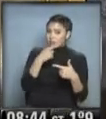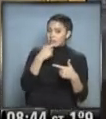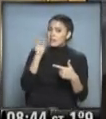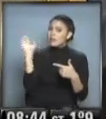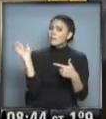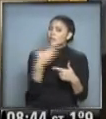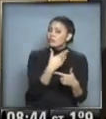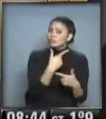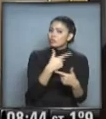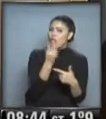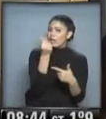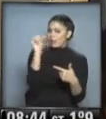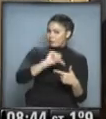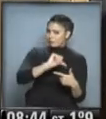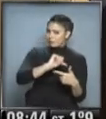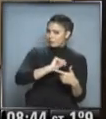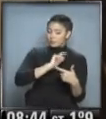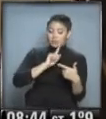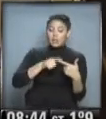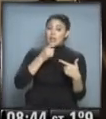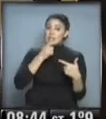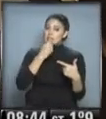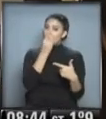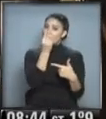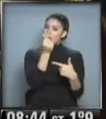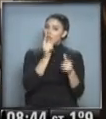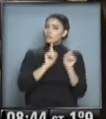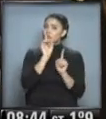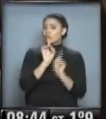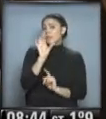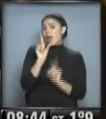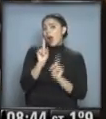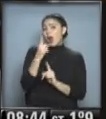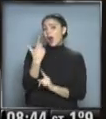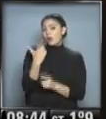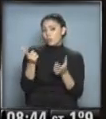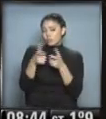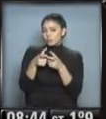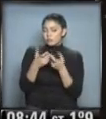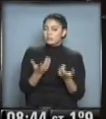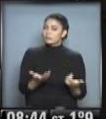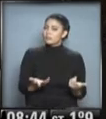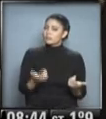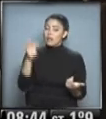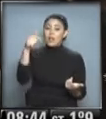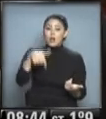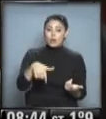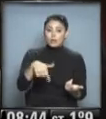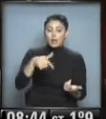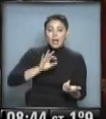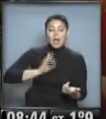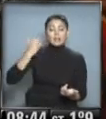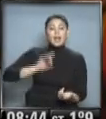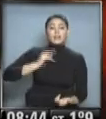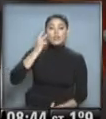para todos, que no sea de calidad. Si es de calidad, que sea para pocos. Entonces, como ahora, desde el